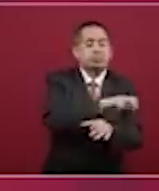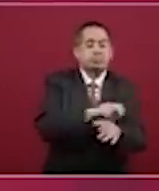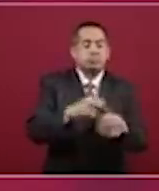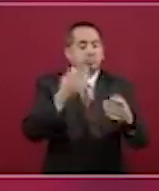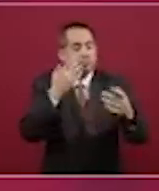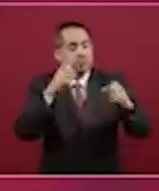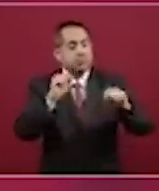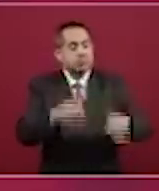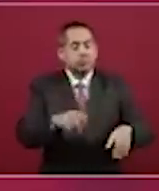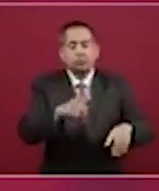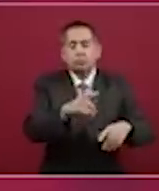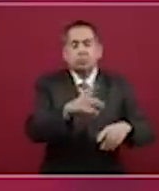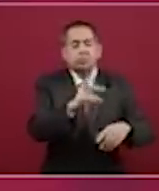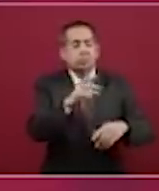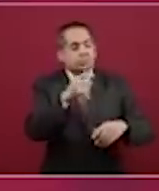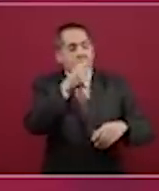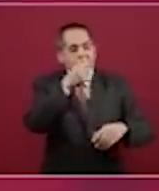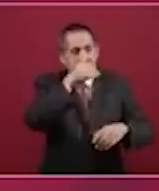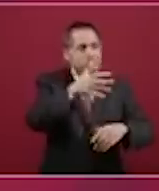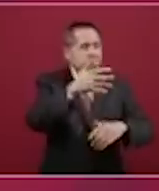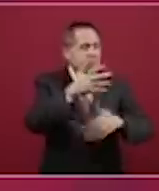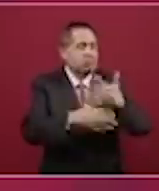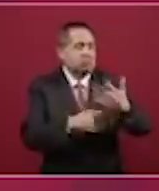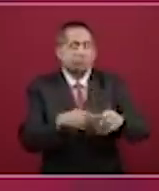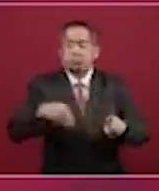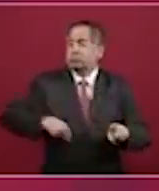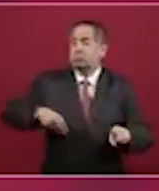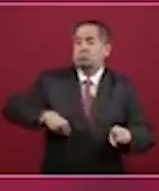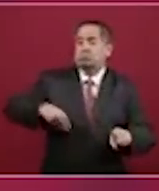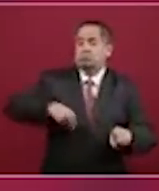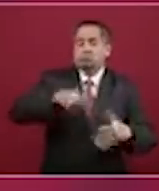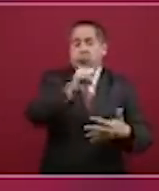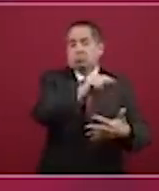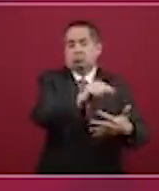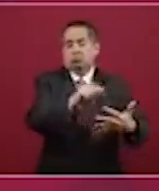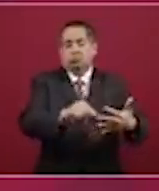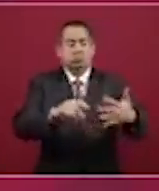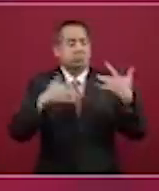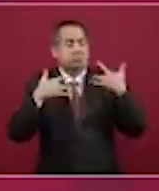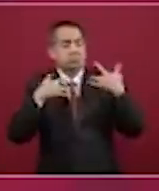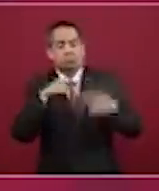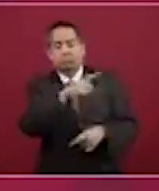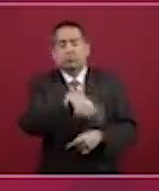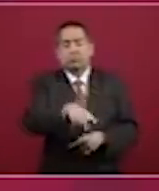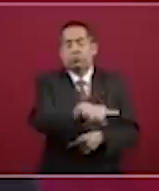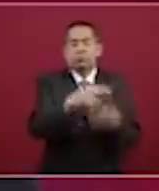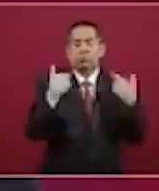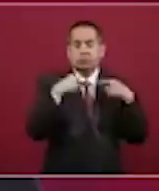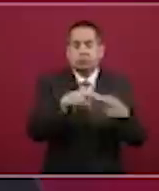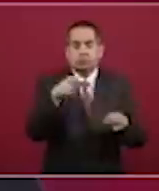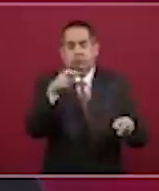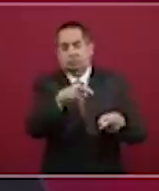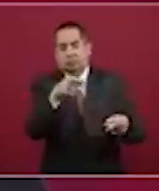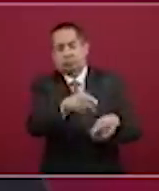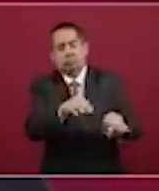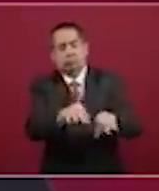o porque eran revoltosos o porque no trabajaban